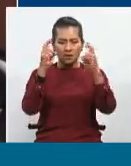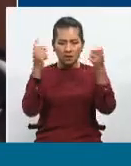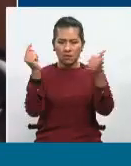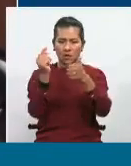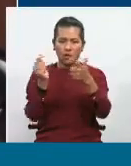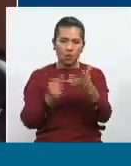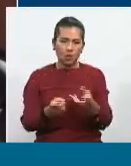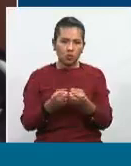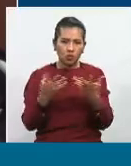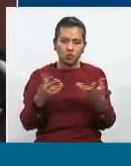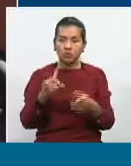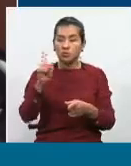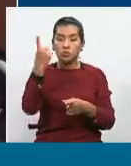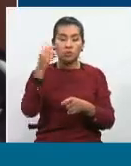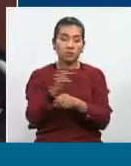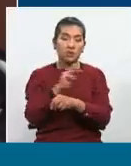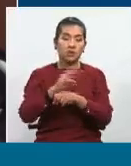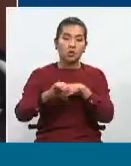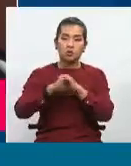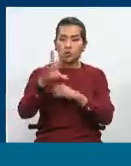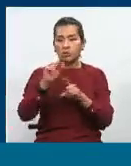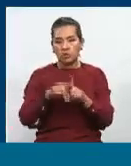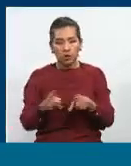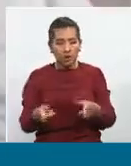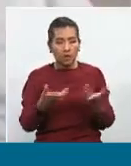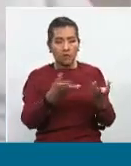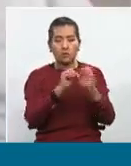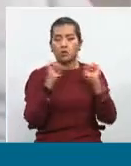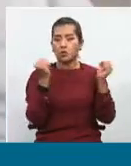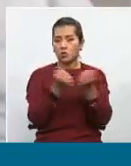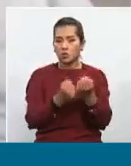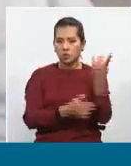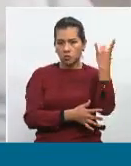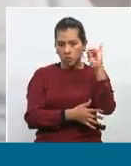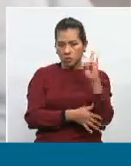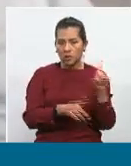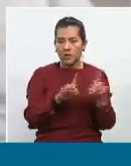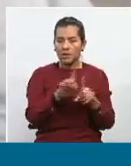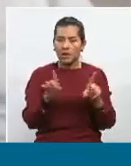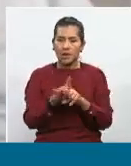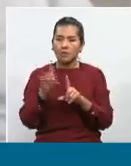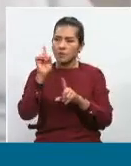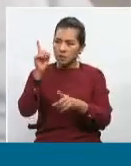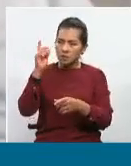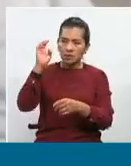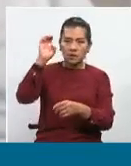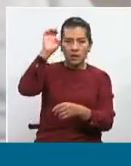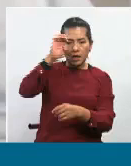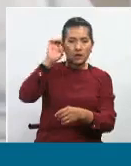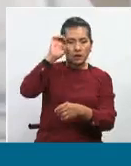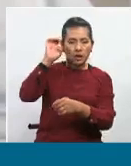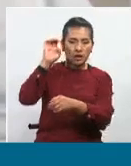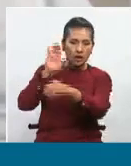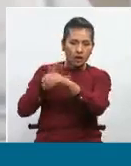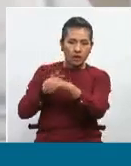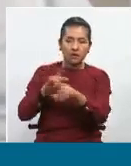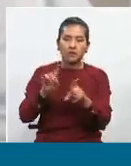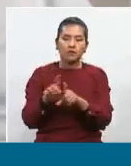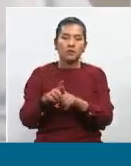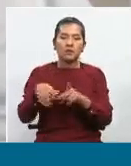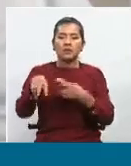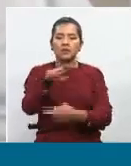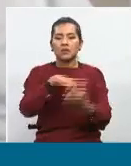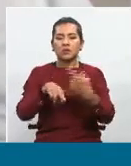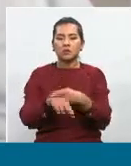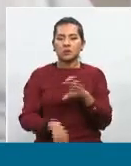es hacia el Ministerio Público, también es a la sociedad boliviana, también tiene que ver el Estado y, bueno, pues su relación con las IDH, como bien lo